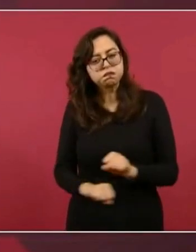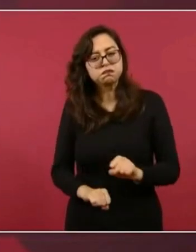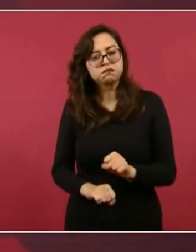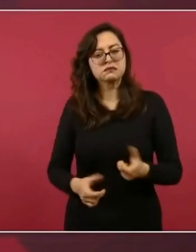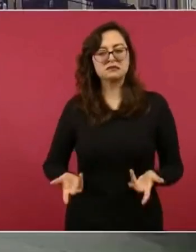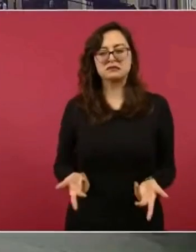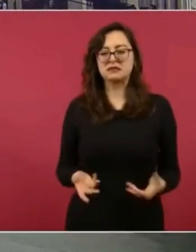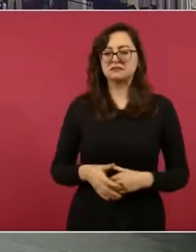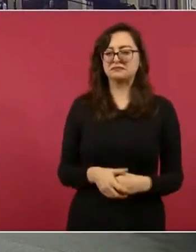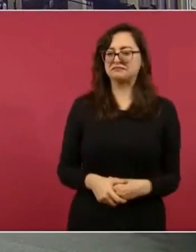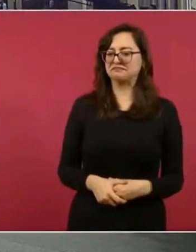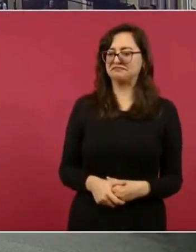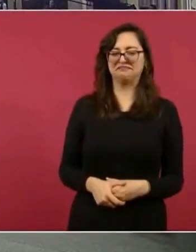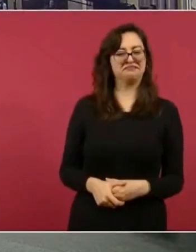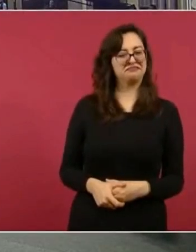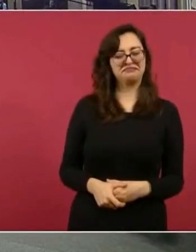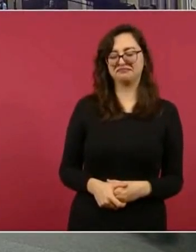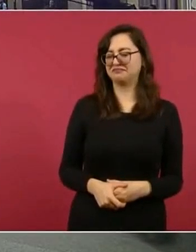No.